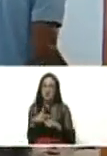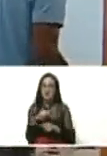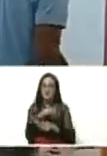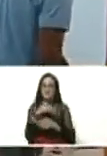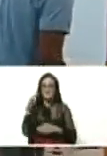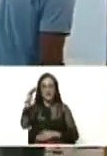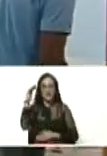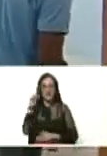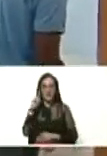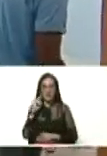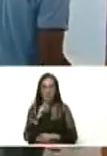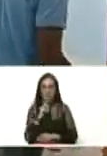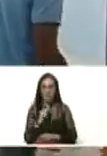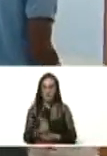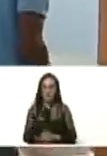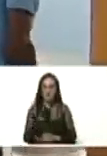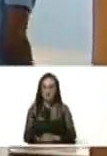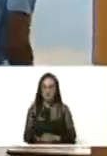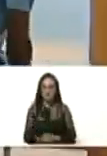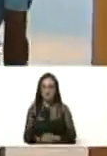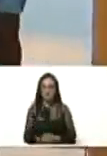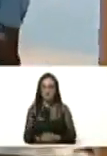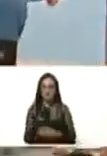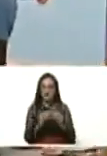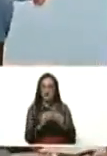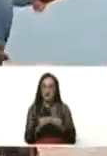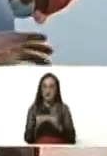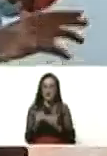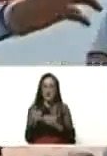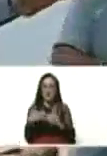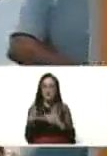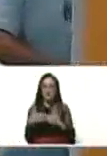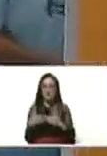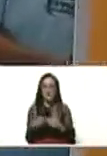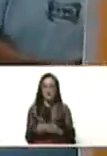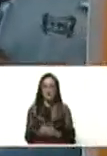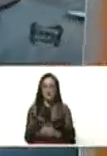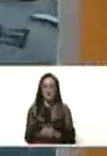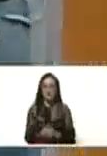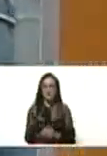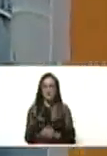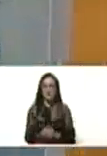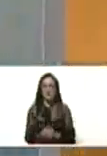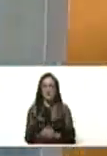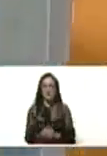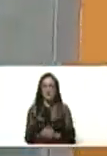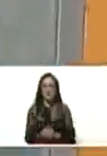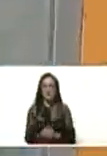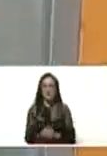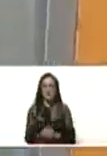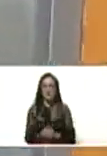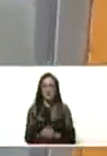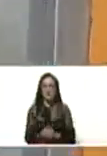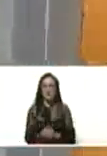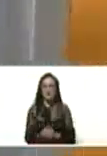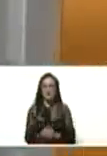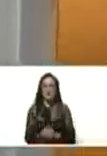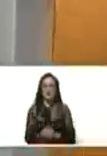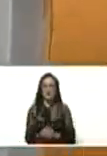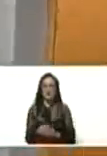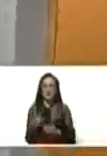bolivariano. Mira, aquí estamos arreglando esta puerta. Estos son puertas ya, mira, está pintadita, está bien bonita. Estos